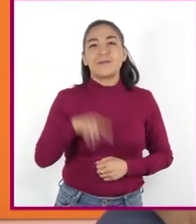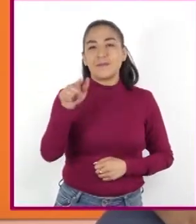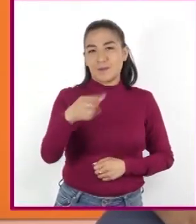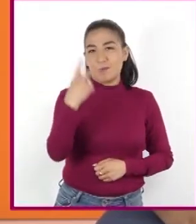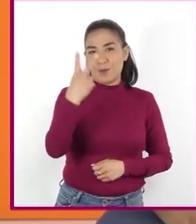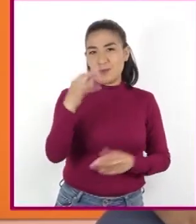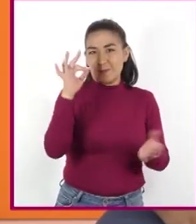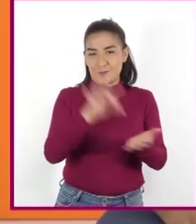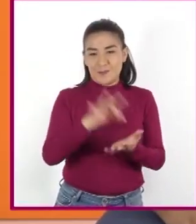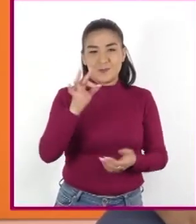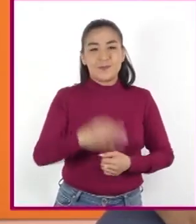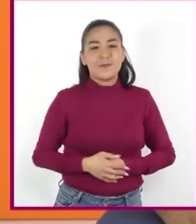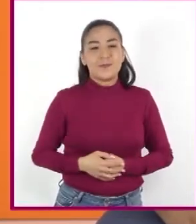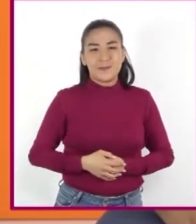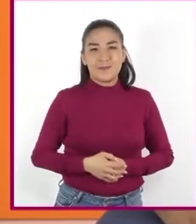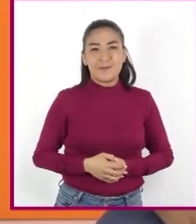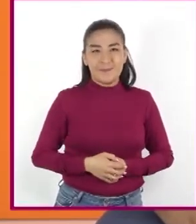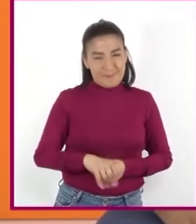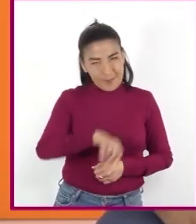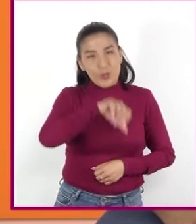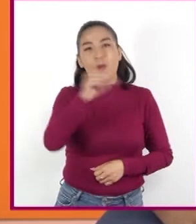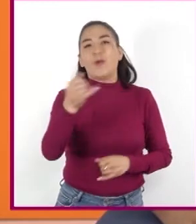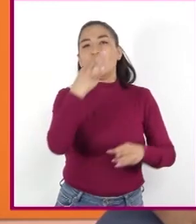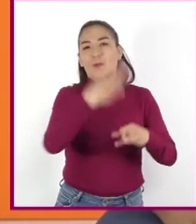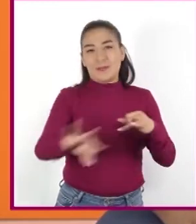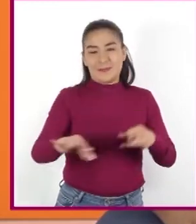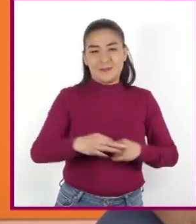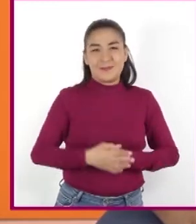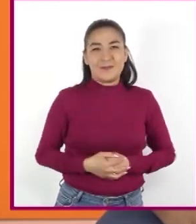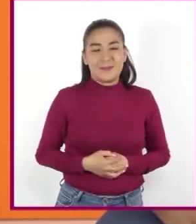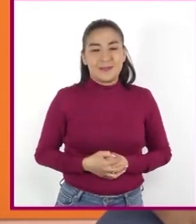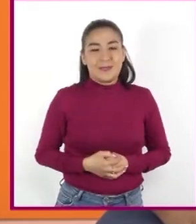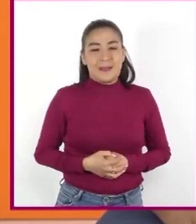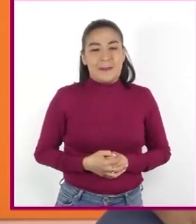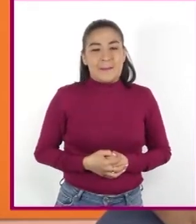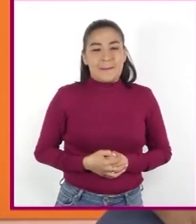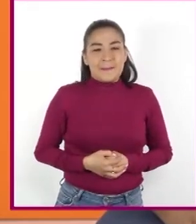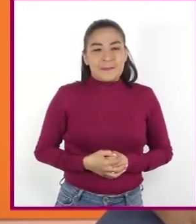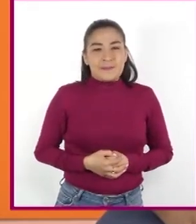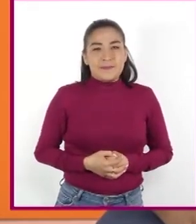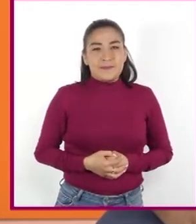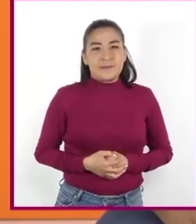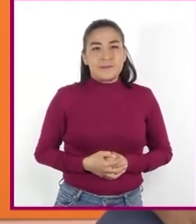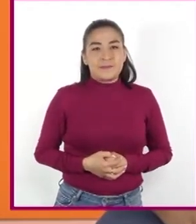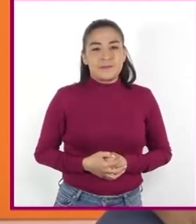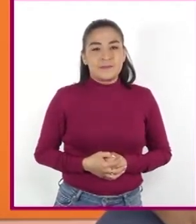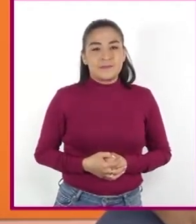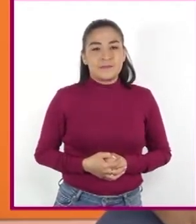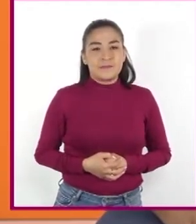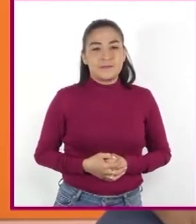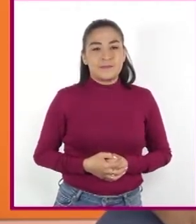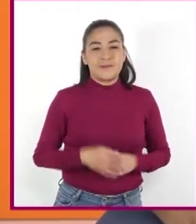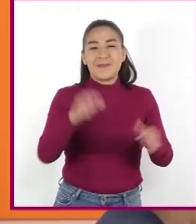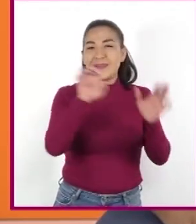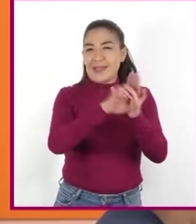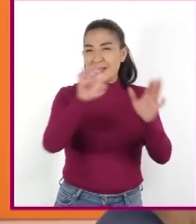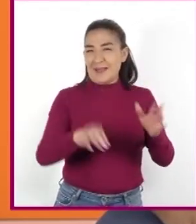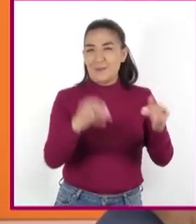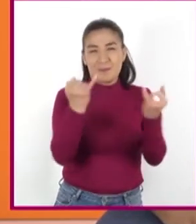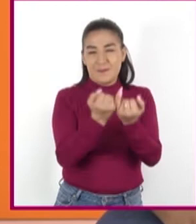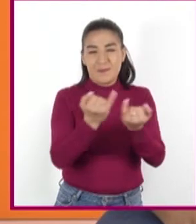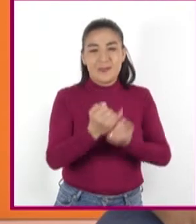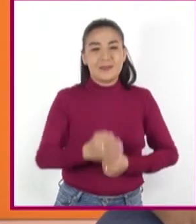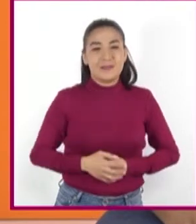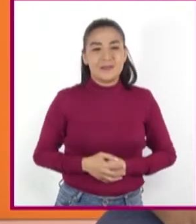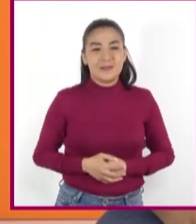2 puntos. Vamos por un objeto más. Este es una réplica.